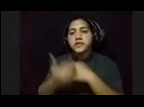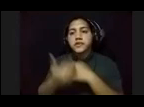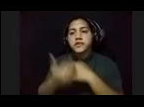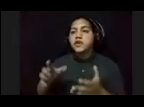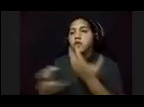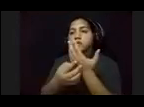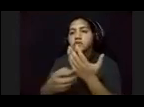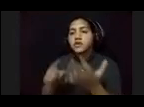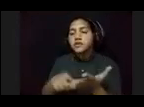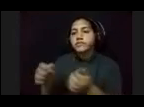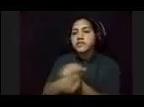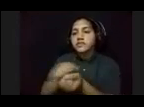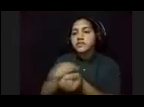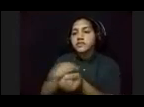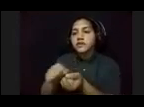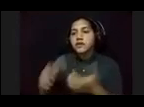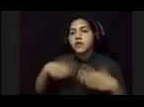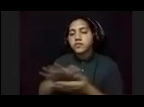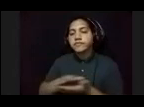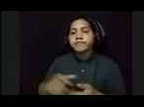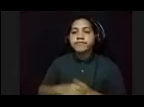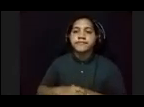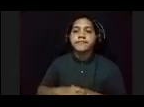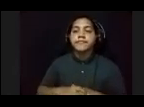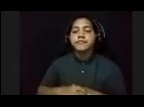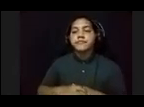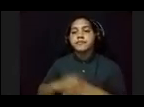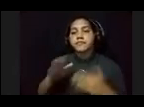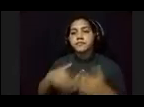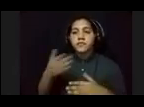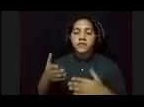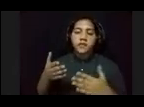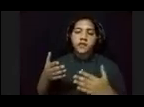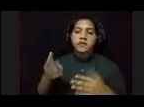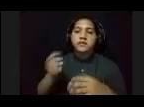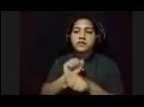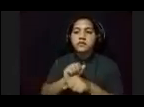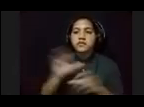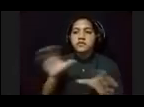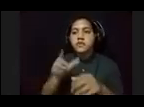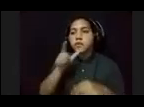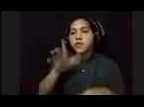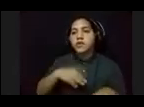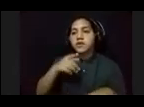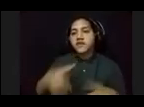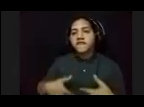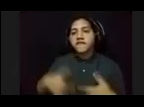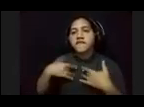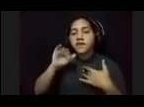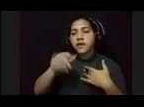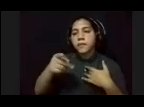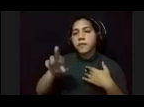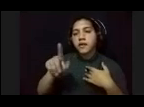A continuación, los siguientes oficios y ocupaciones los realizaban las mujeres que vivían en La Perla en